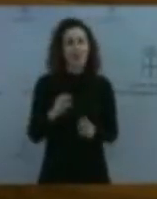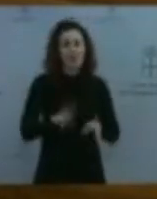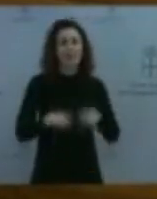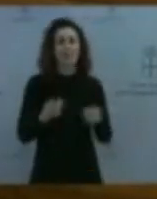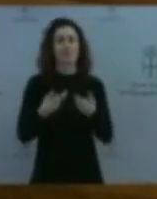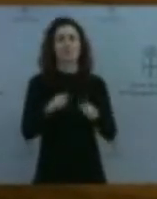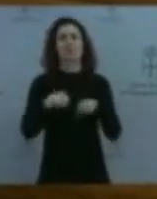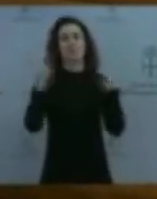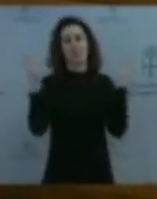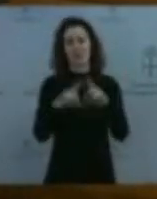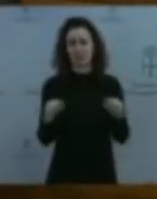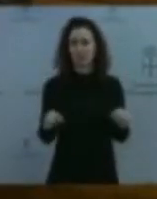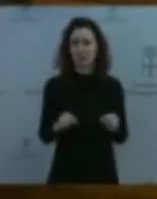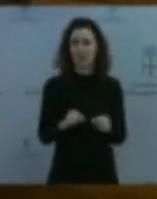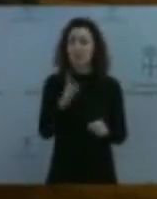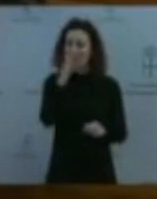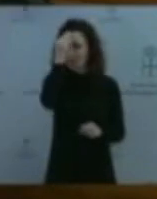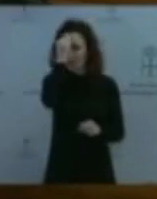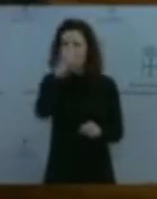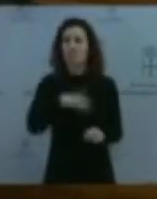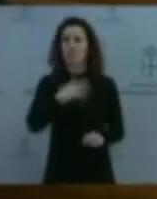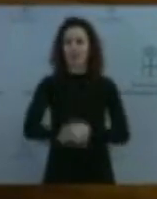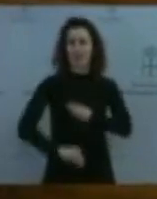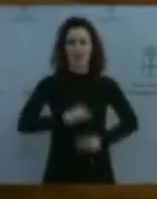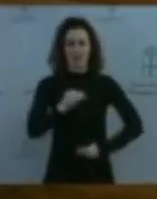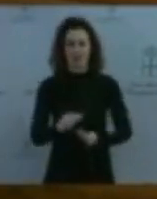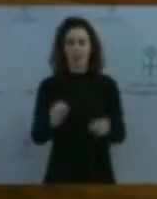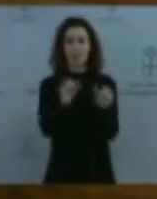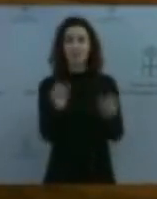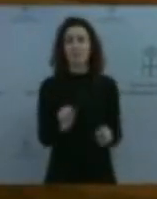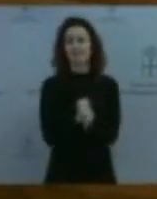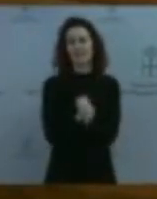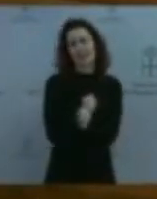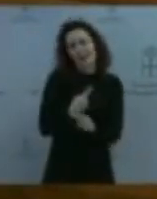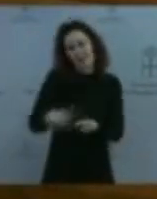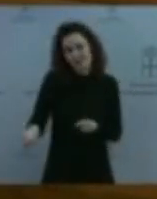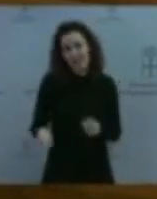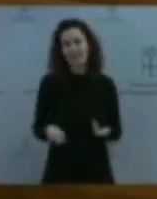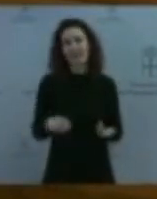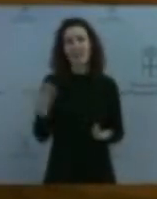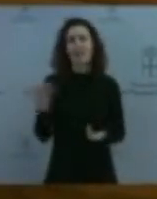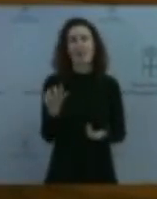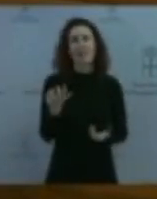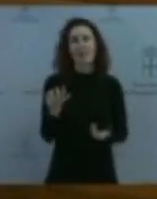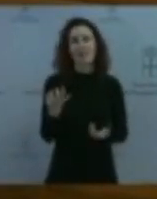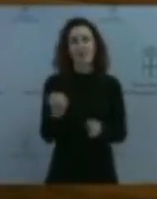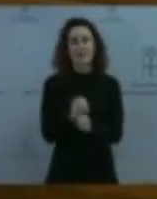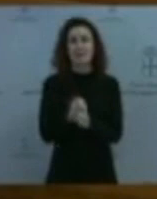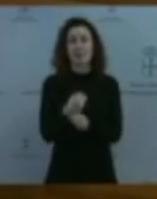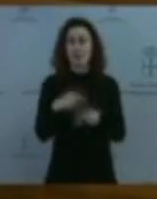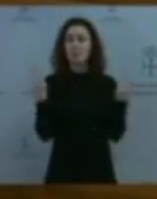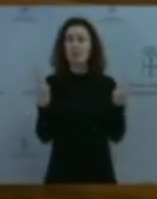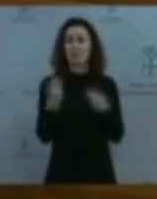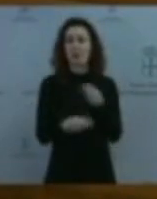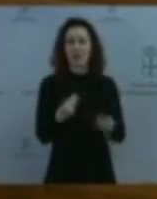abordar, porque creo que ahí hay formas de trabajar diferentes, porque creo que hay que optimizar el empleo público, porque creo que hay que analizar dónde falta personal y dónde